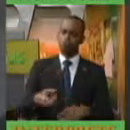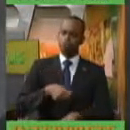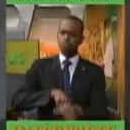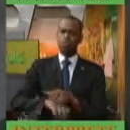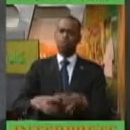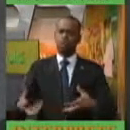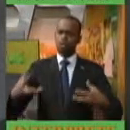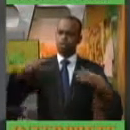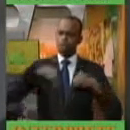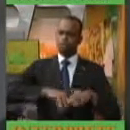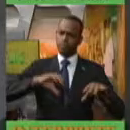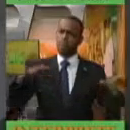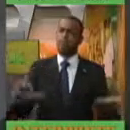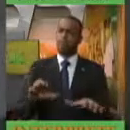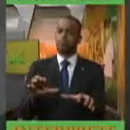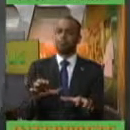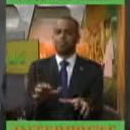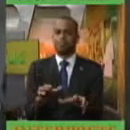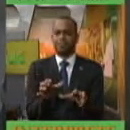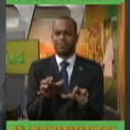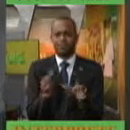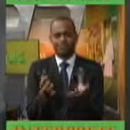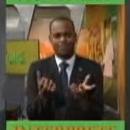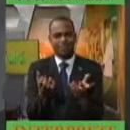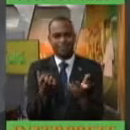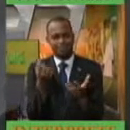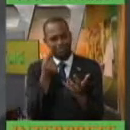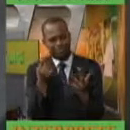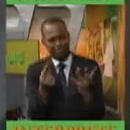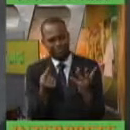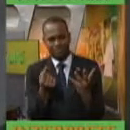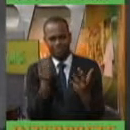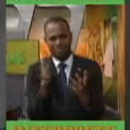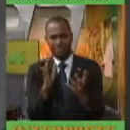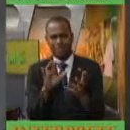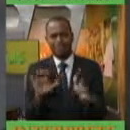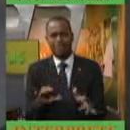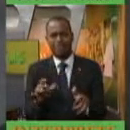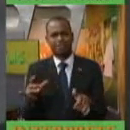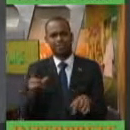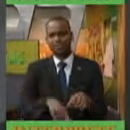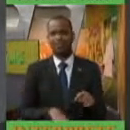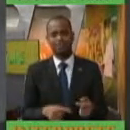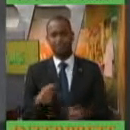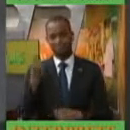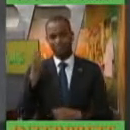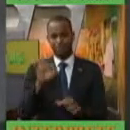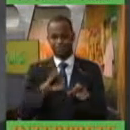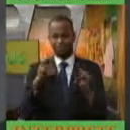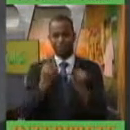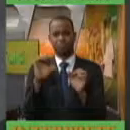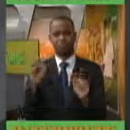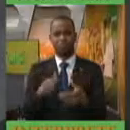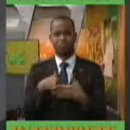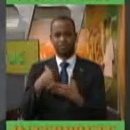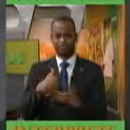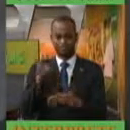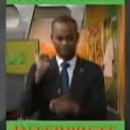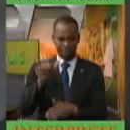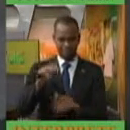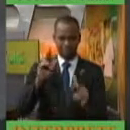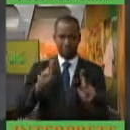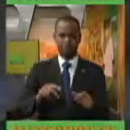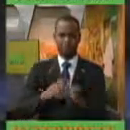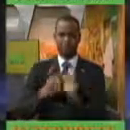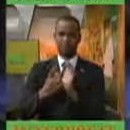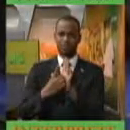forma, justamente no podemos hacer mucho, porque la familia es quien puede ayudar a que esa persona con discapacidad salga